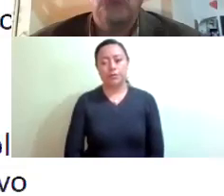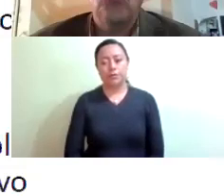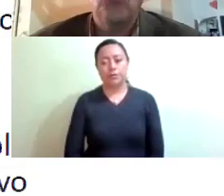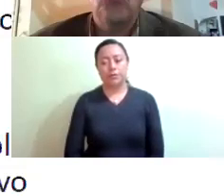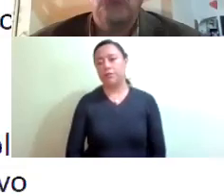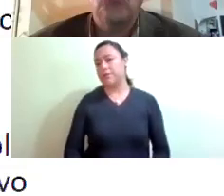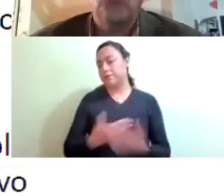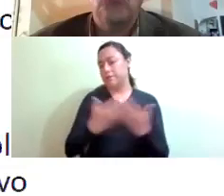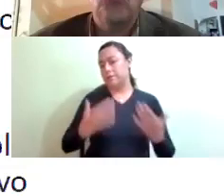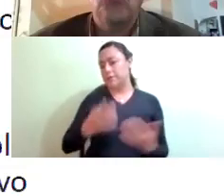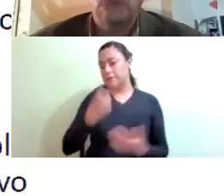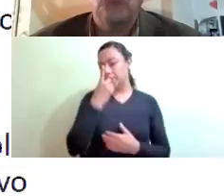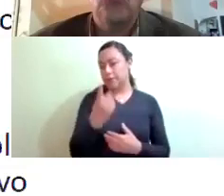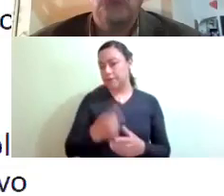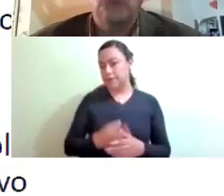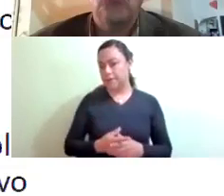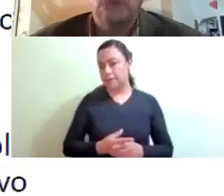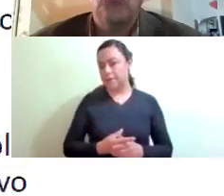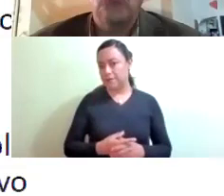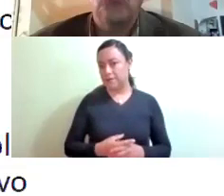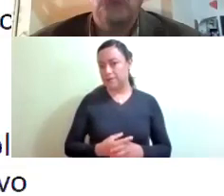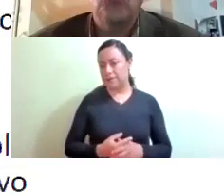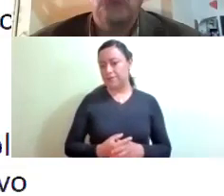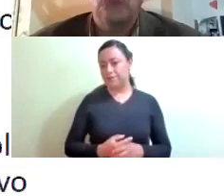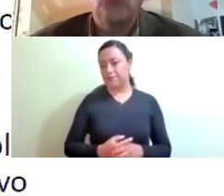dice, pero me refiero a quién es.